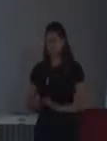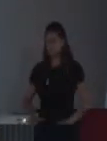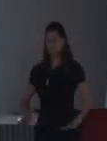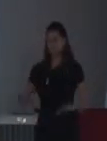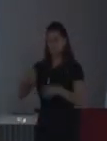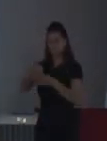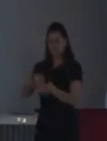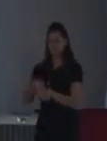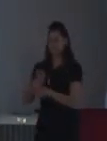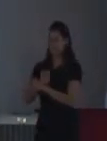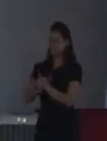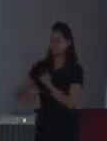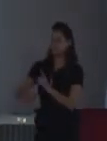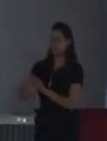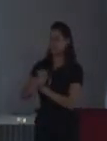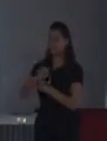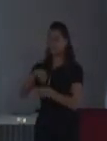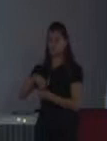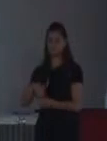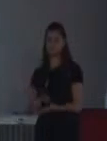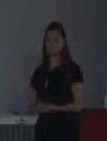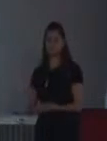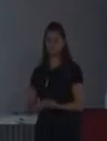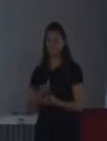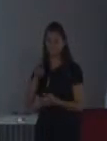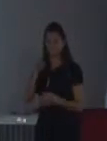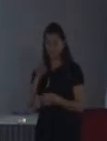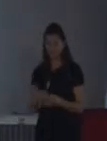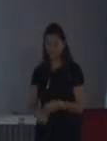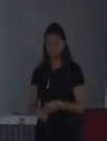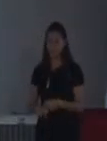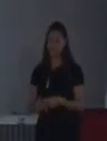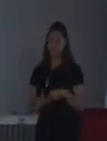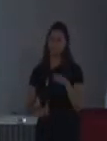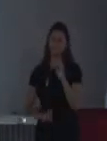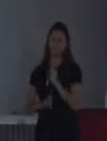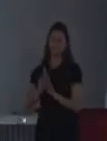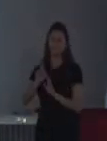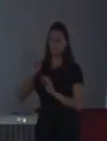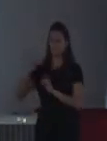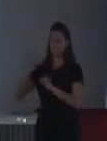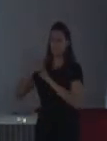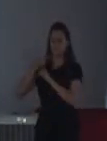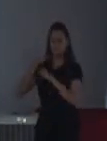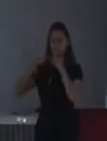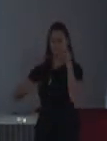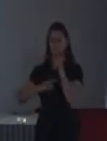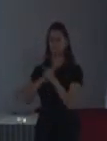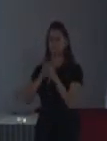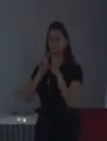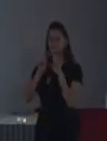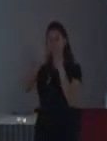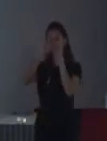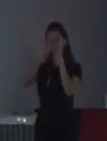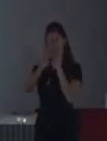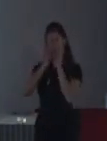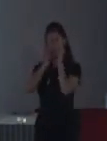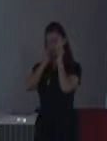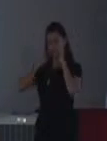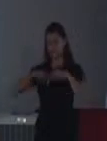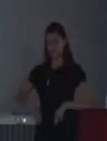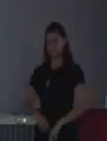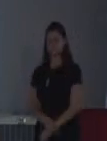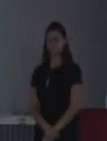sociedad. Entonces, allí es donde se desarrolla ese principio universal de dignidad humana,